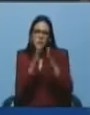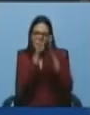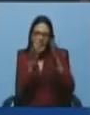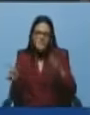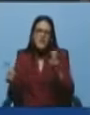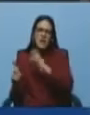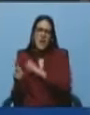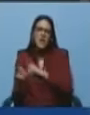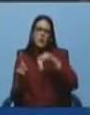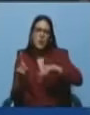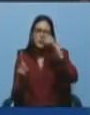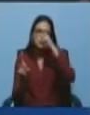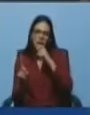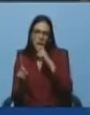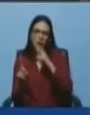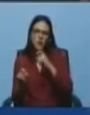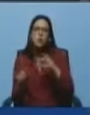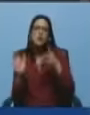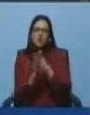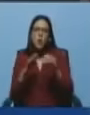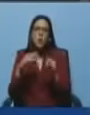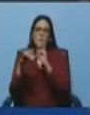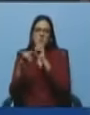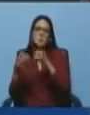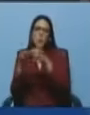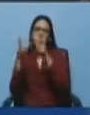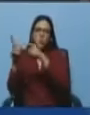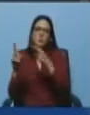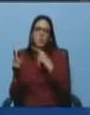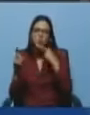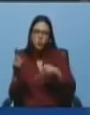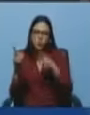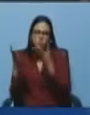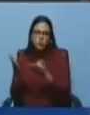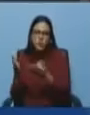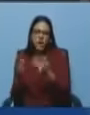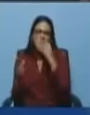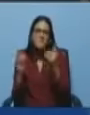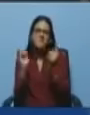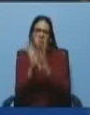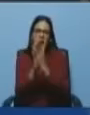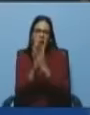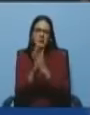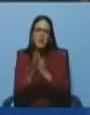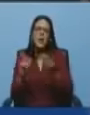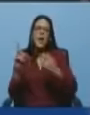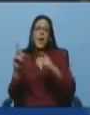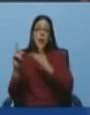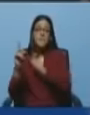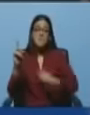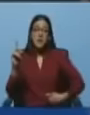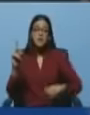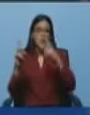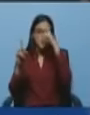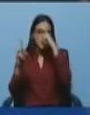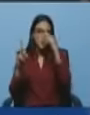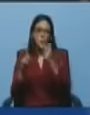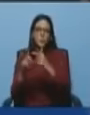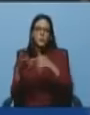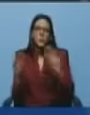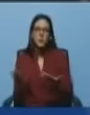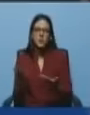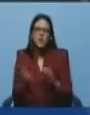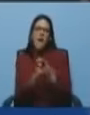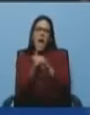enero de este año la Federación de Rusia, al frente el presidente Vladimir Putin,